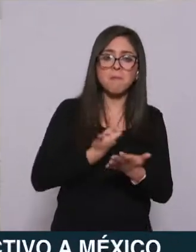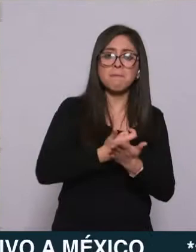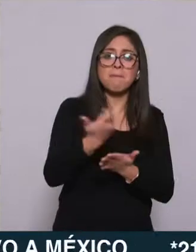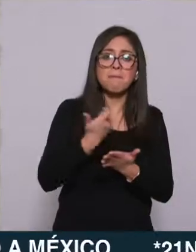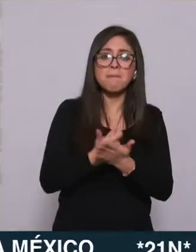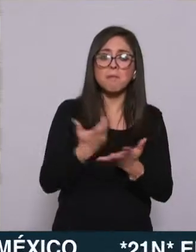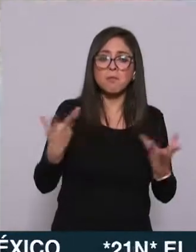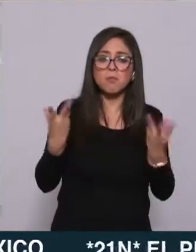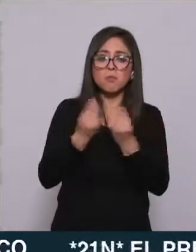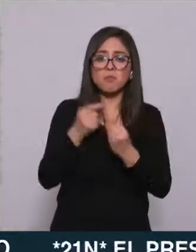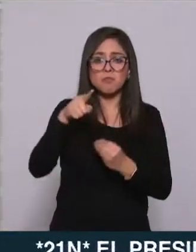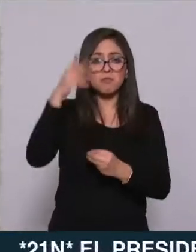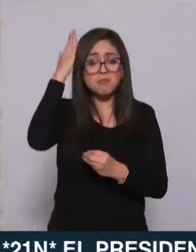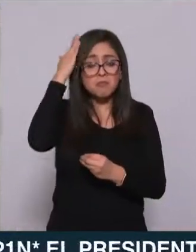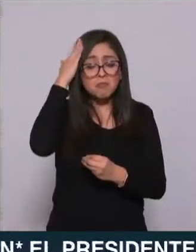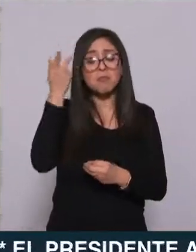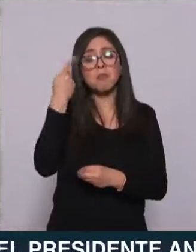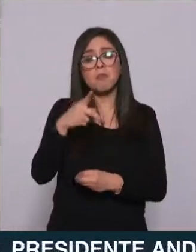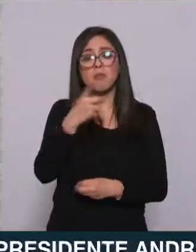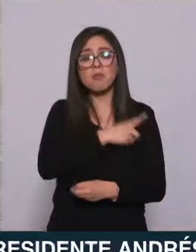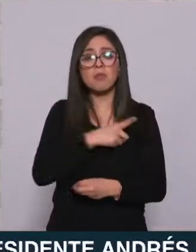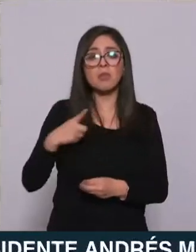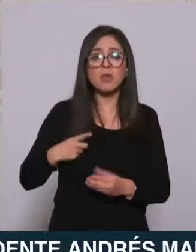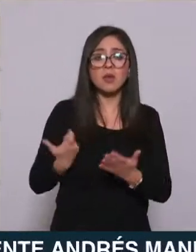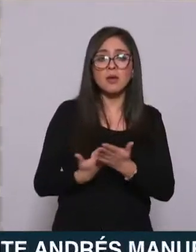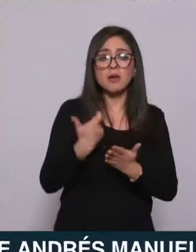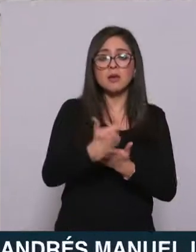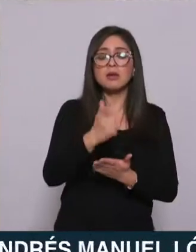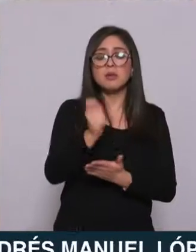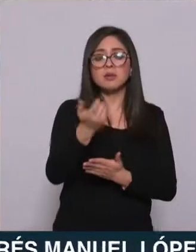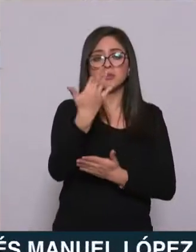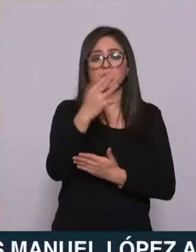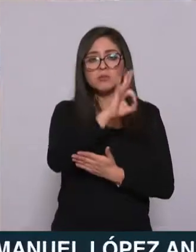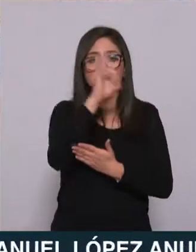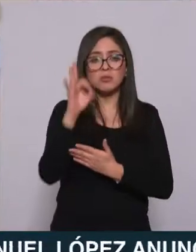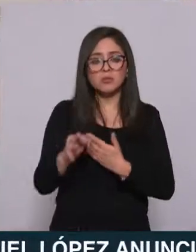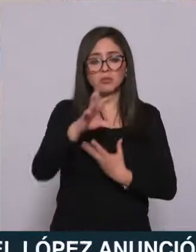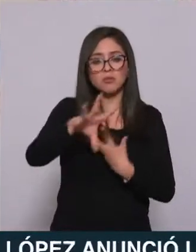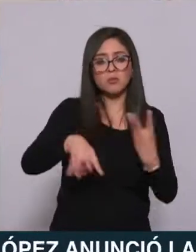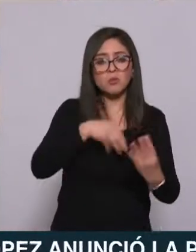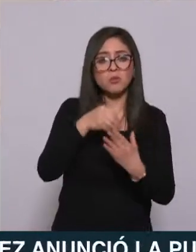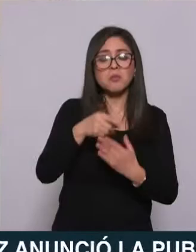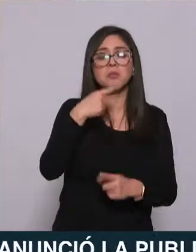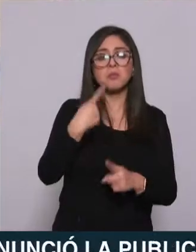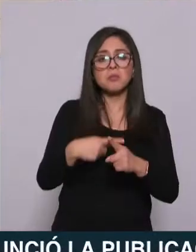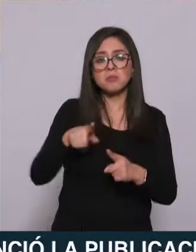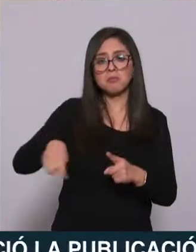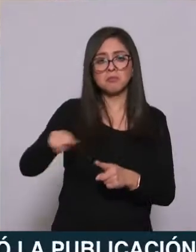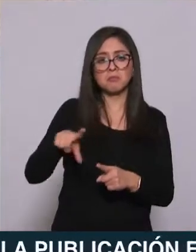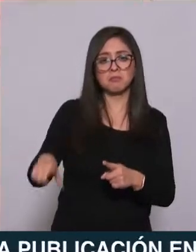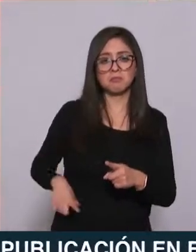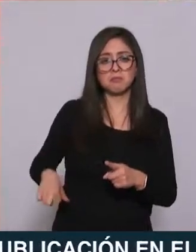cuenta propia, ahora se tendría que aportar un 50% de la inversión por la vía pública.